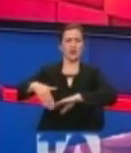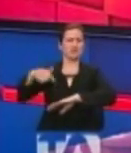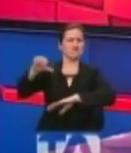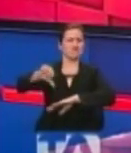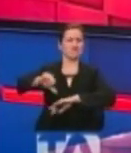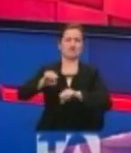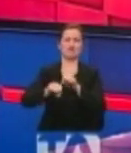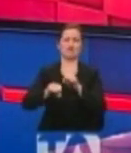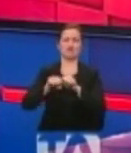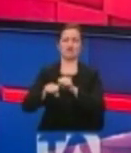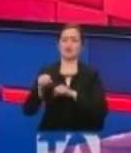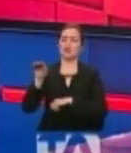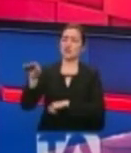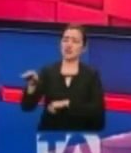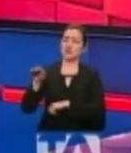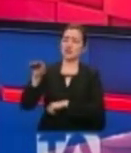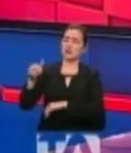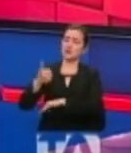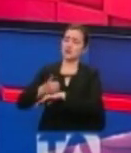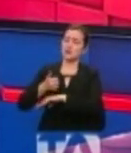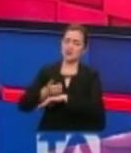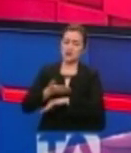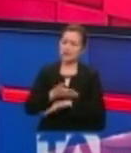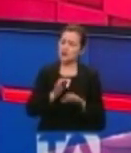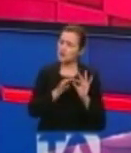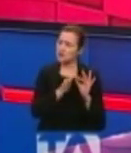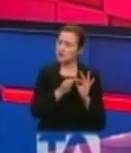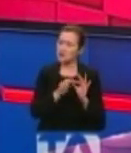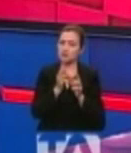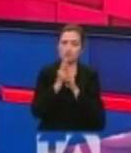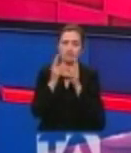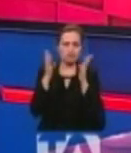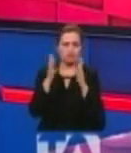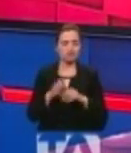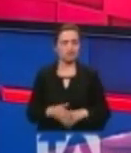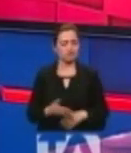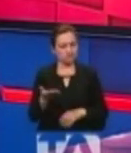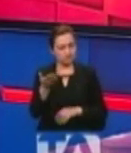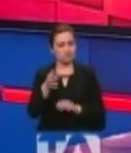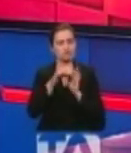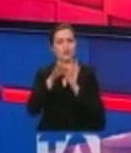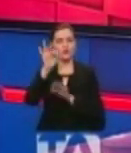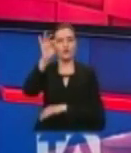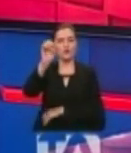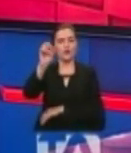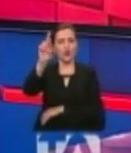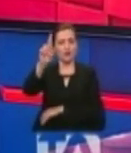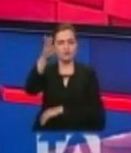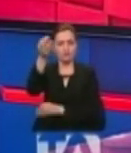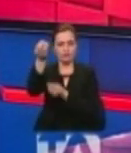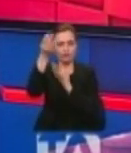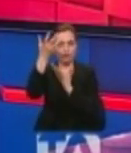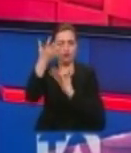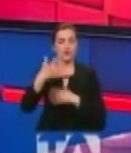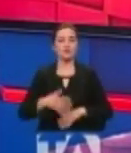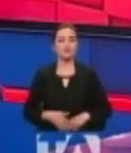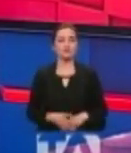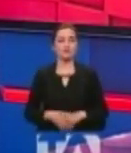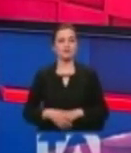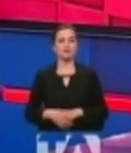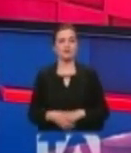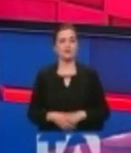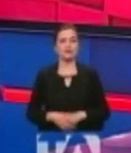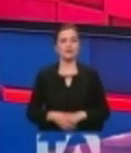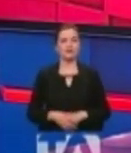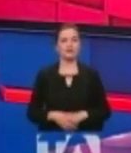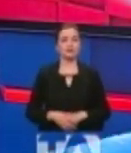Aseguran que han hecho el pedido en varias ocasiones sin obtener ninguna respuesta. Nuestra compañera Fernanda Ceballos ya está en el lugar y nos cuenta los detalles.